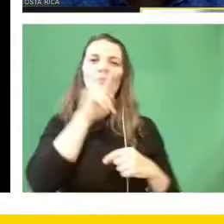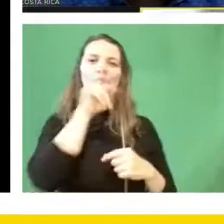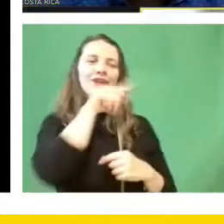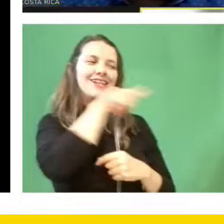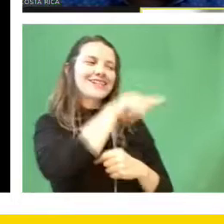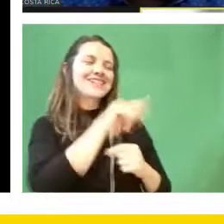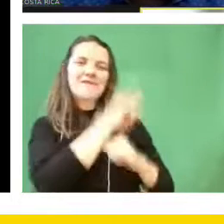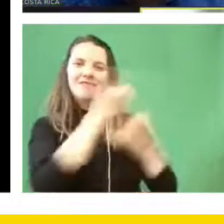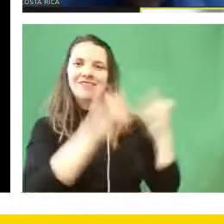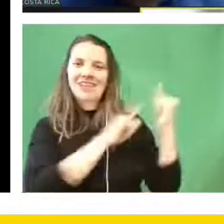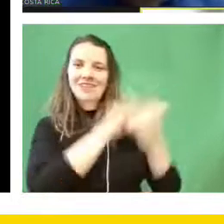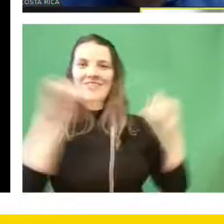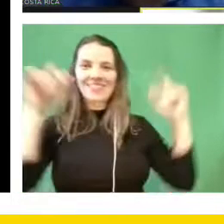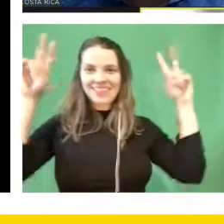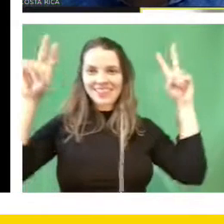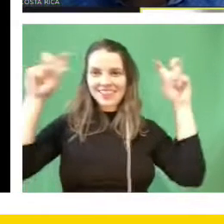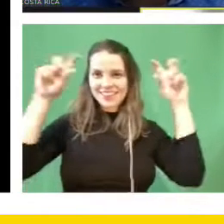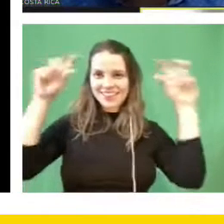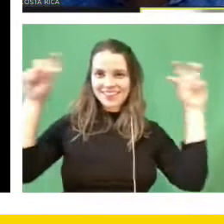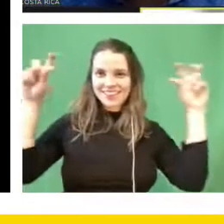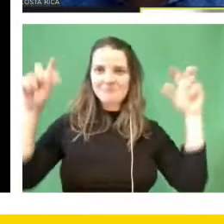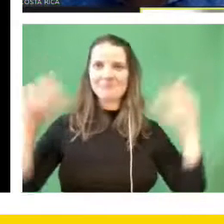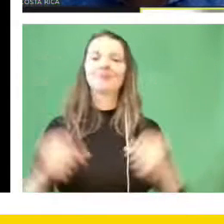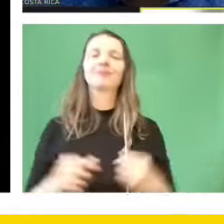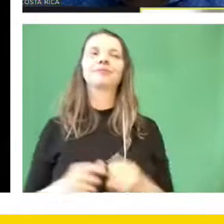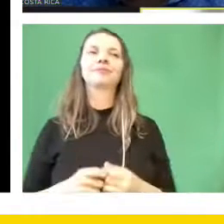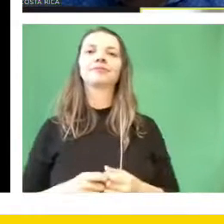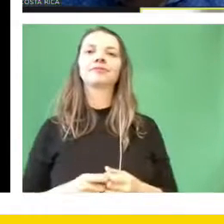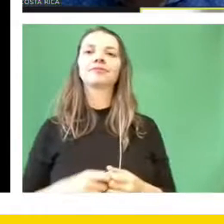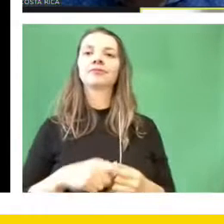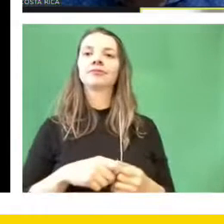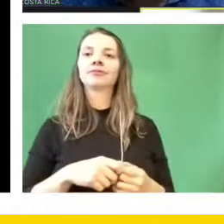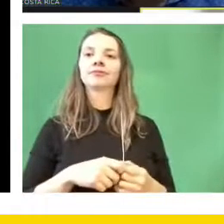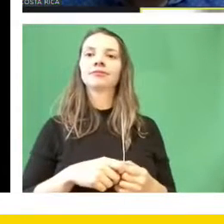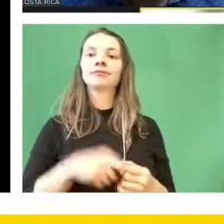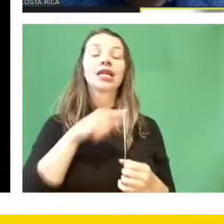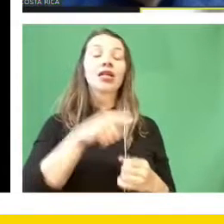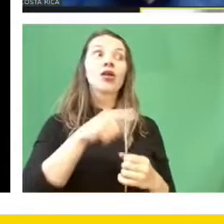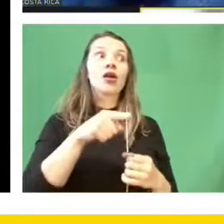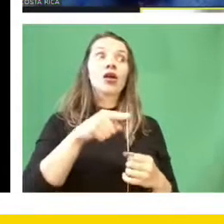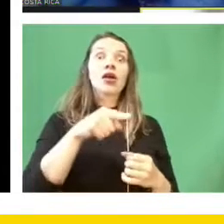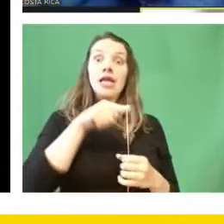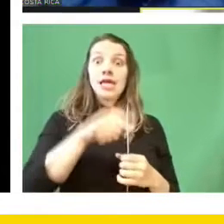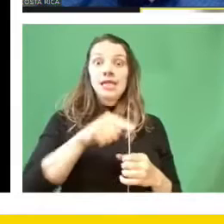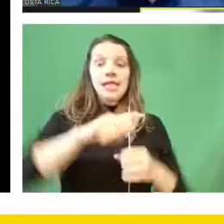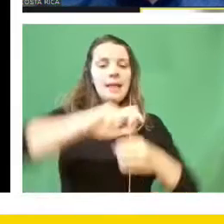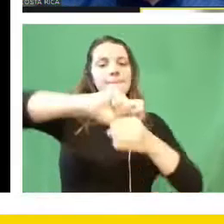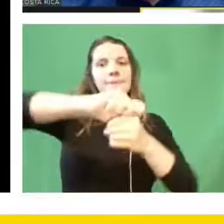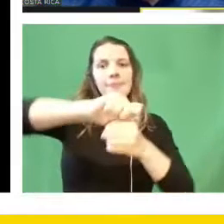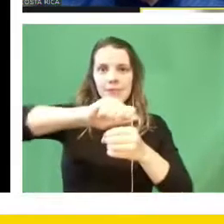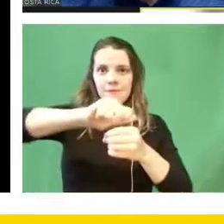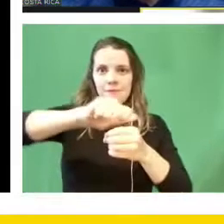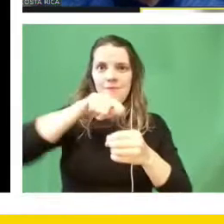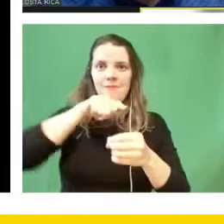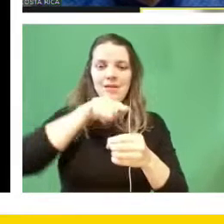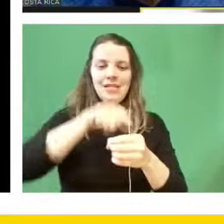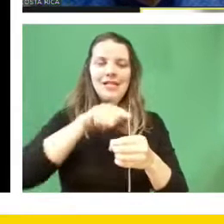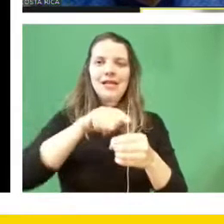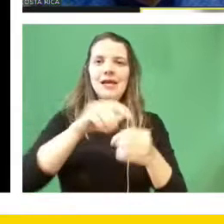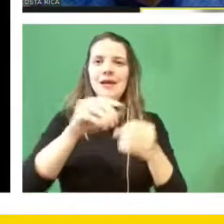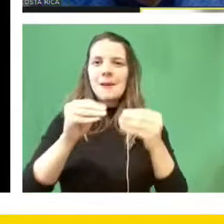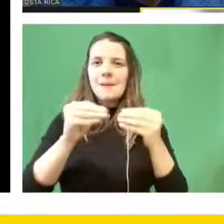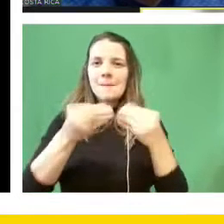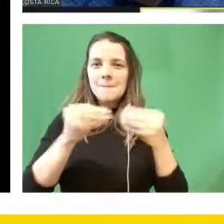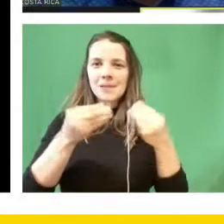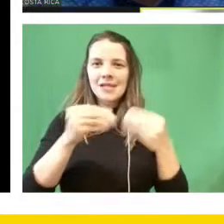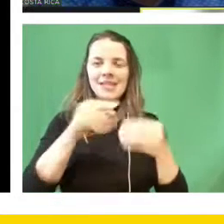Sí, claro. Bueno, el proyecto Donatapa surge también de la mano de CONAPDIS, con Gustavo, desde